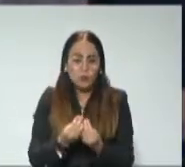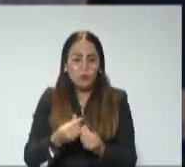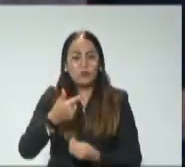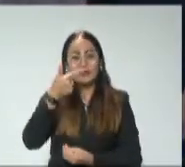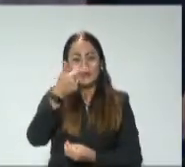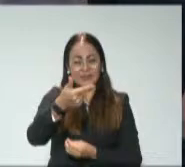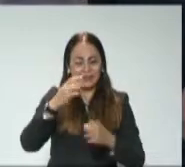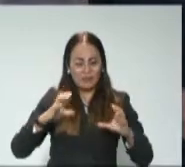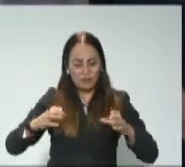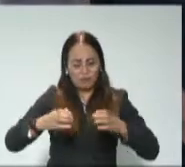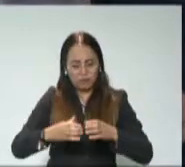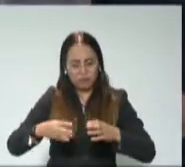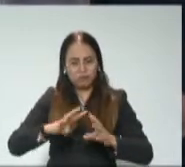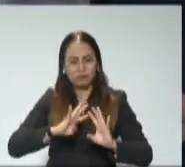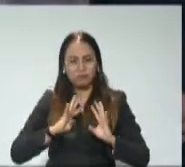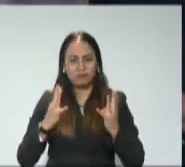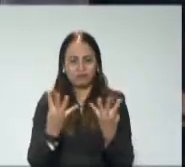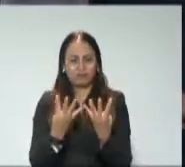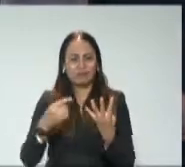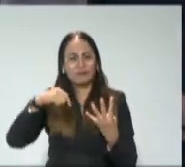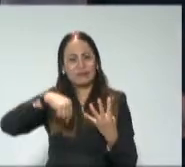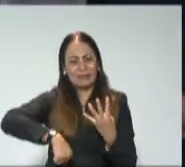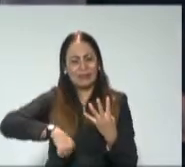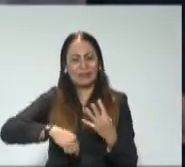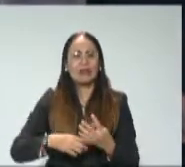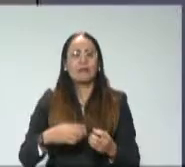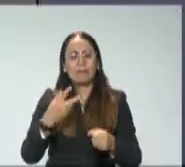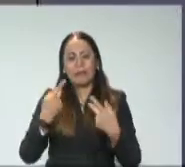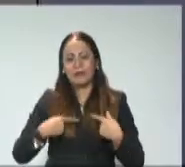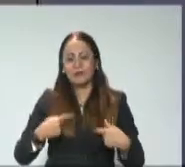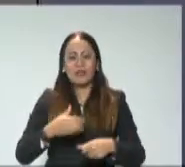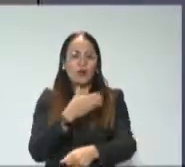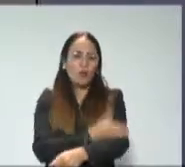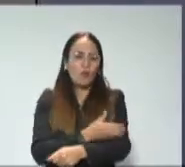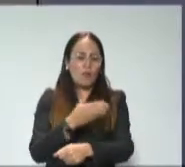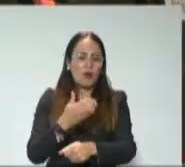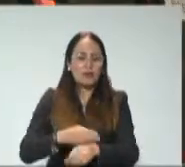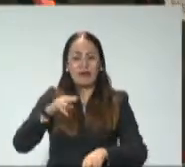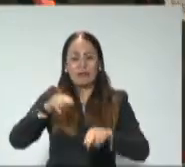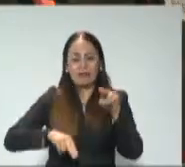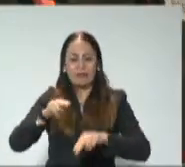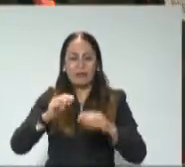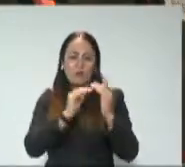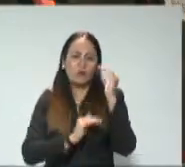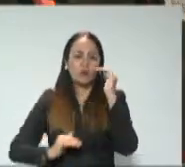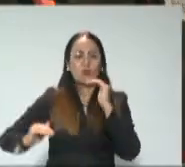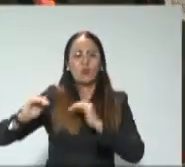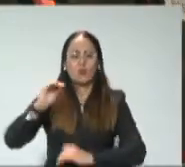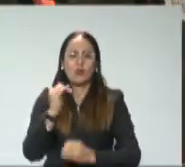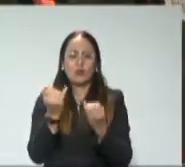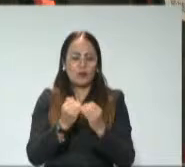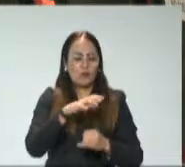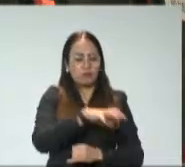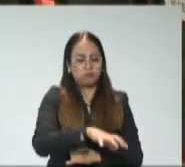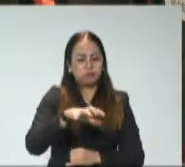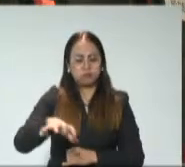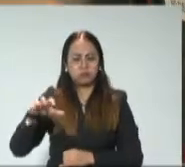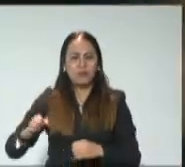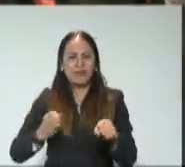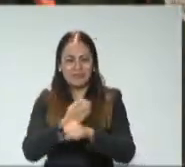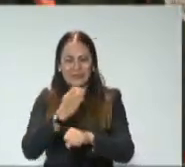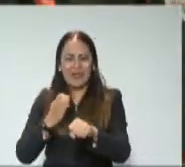siete comisionados del inai con los acompañantes de máximo nivel y los integrantes de los órganos garantes del